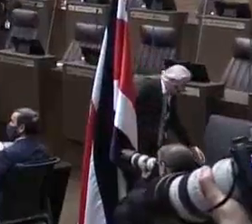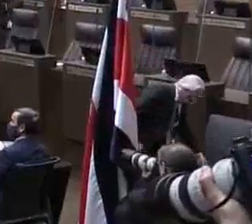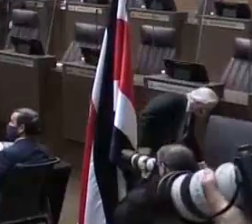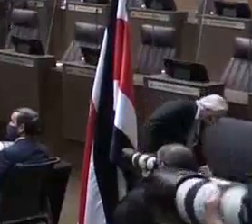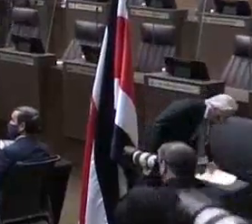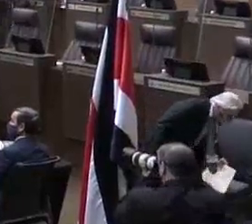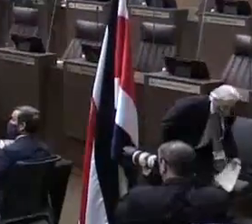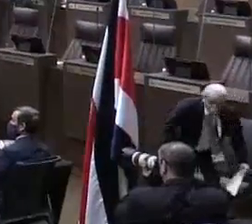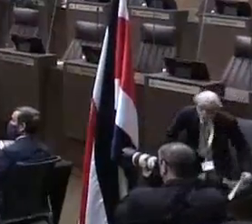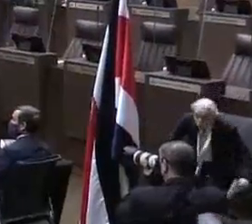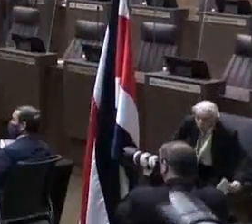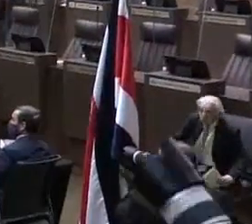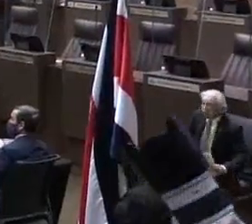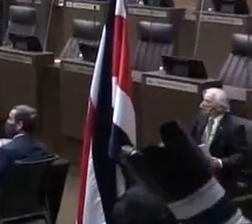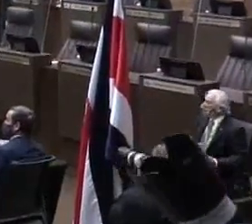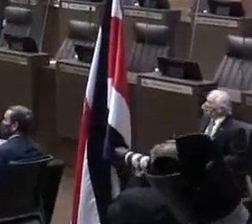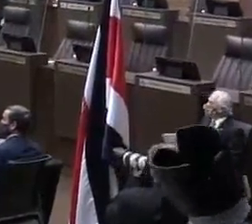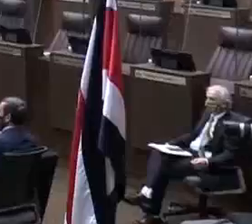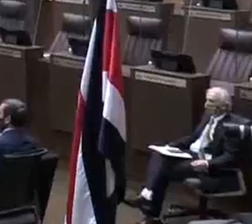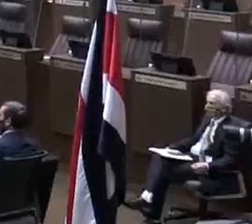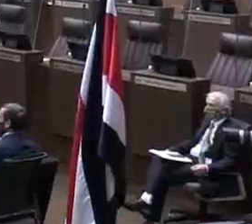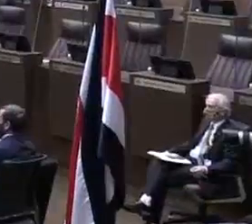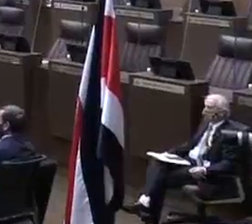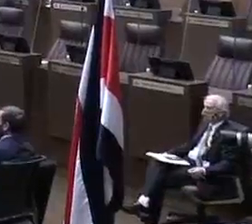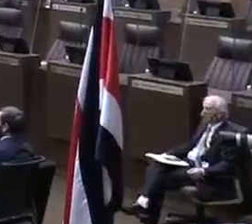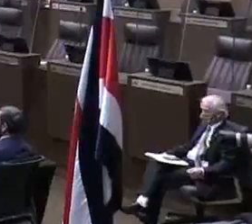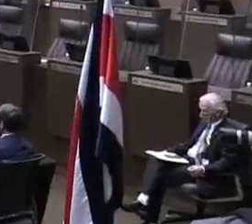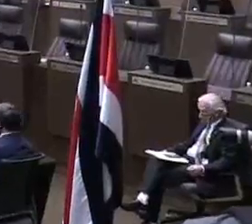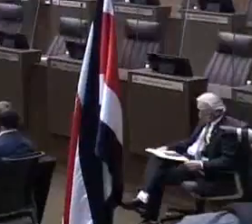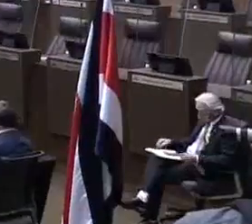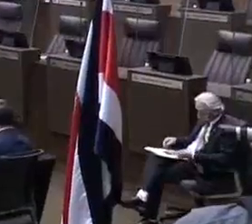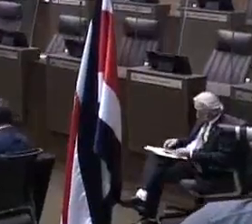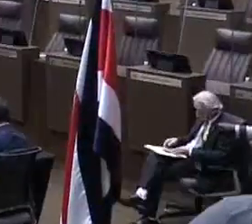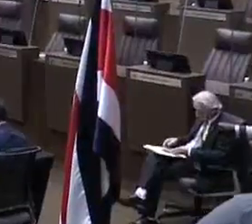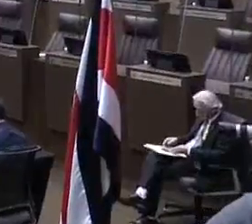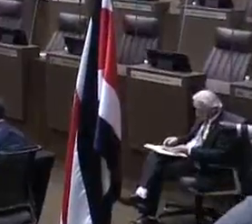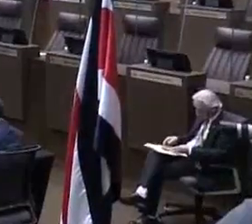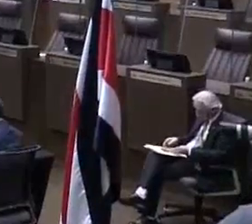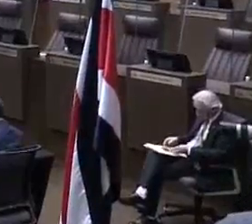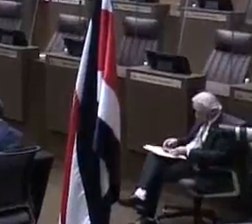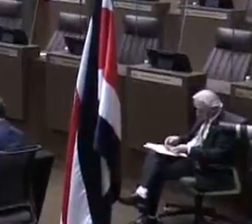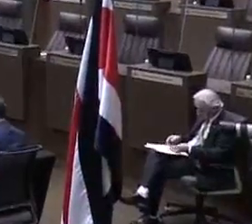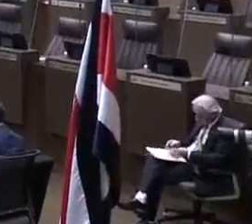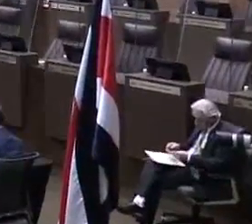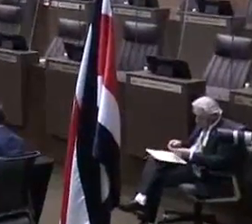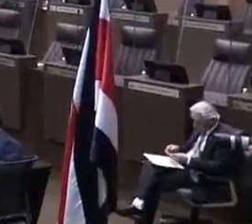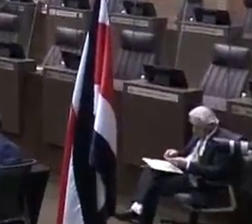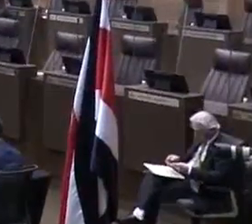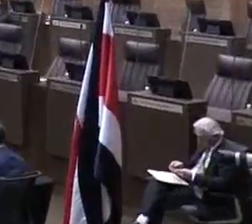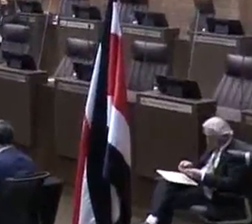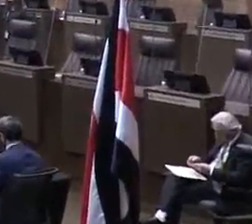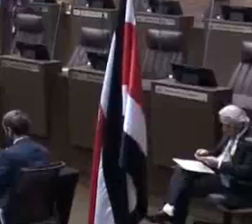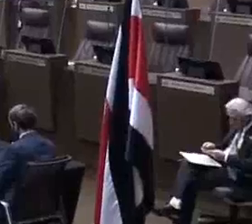de 2020 mismo que fue derrocado por alvarado el 21 de ese mes en medio de una lluvia de críticas que se